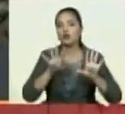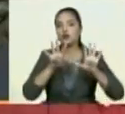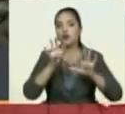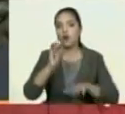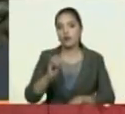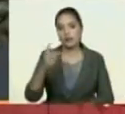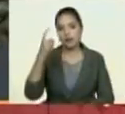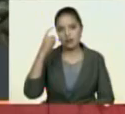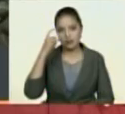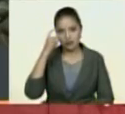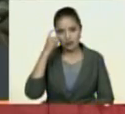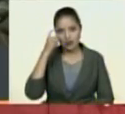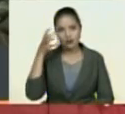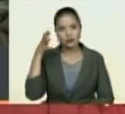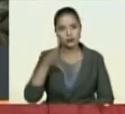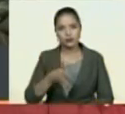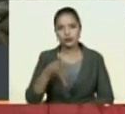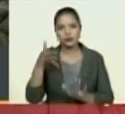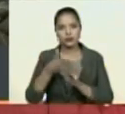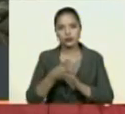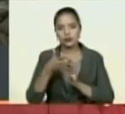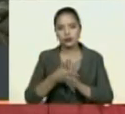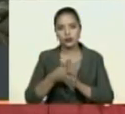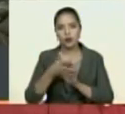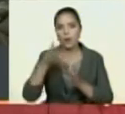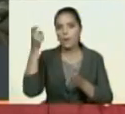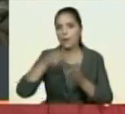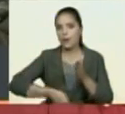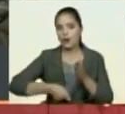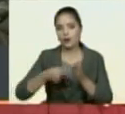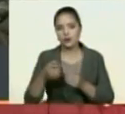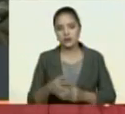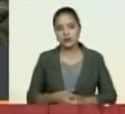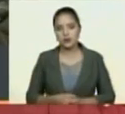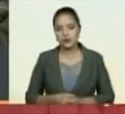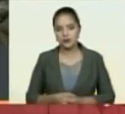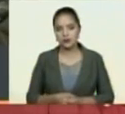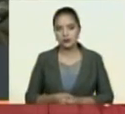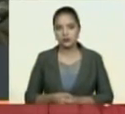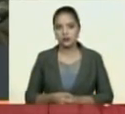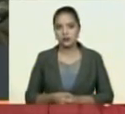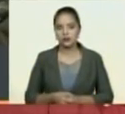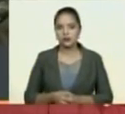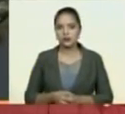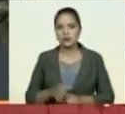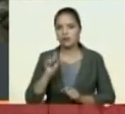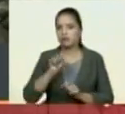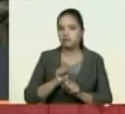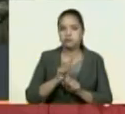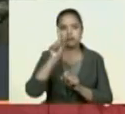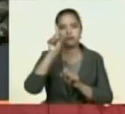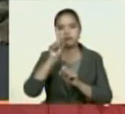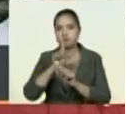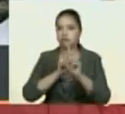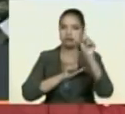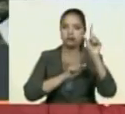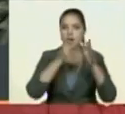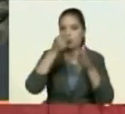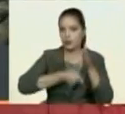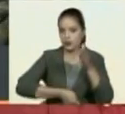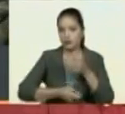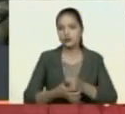días de esta prohibición de artificios